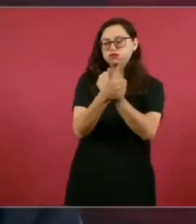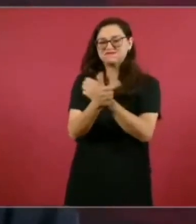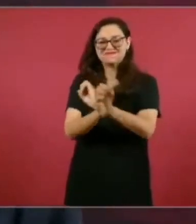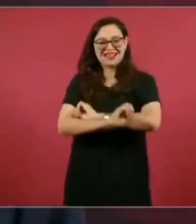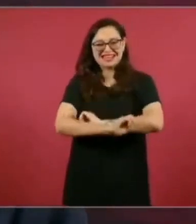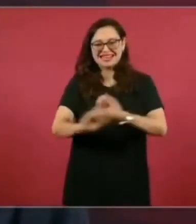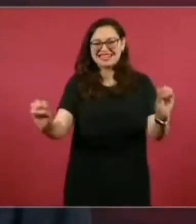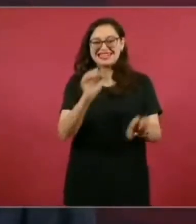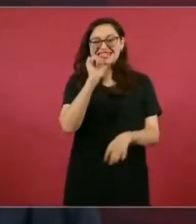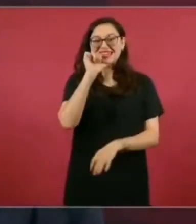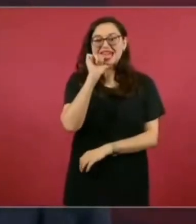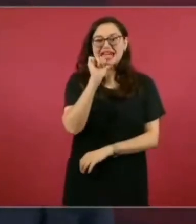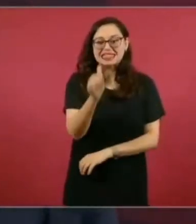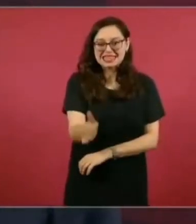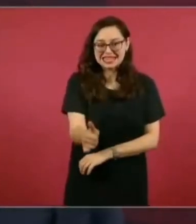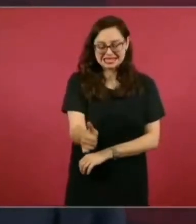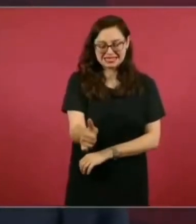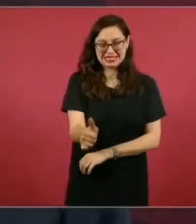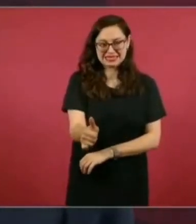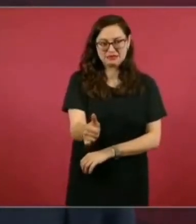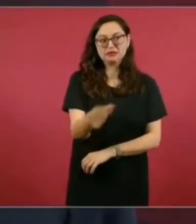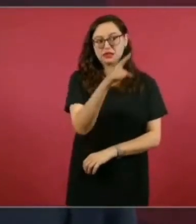Eso lo saben.